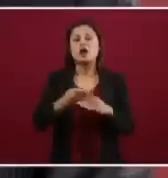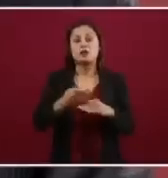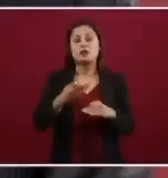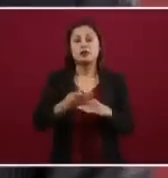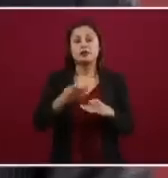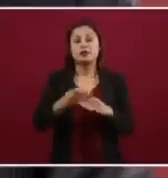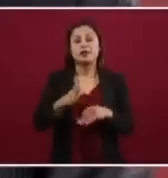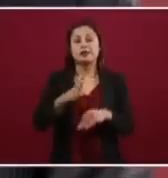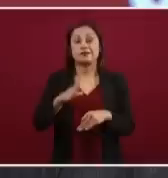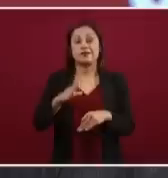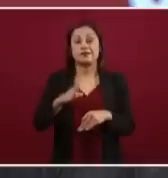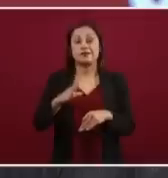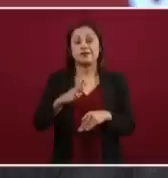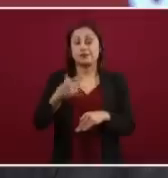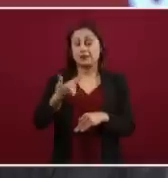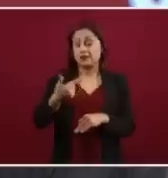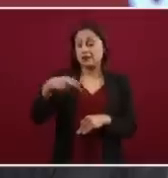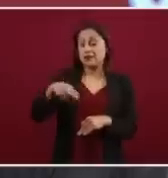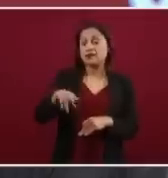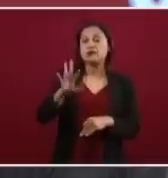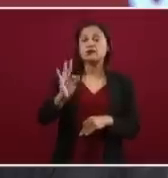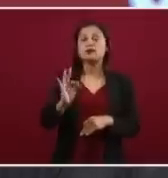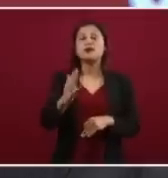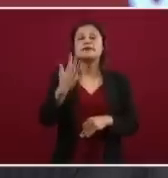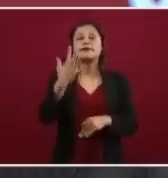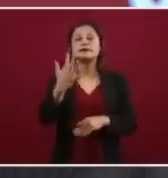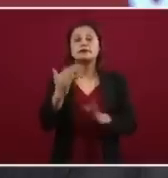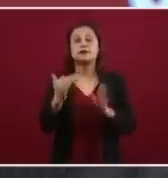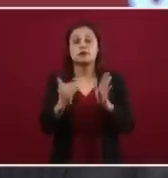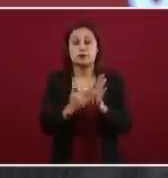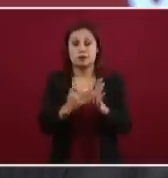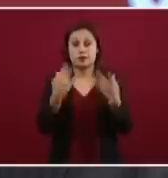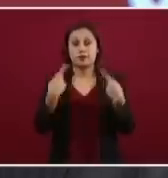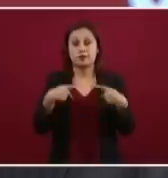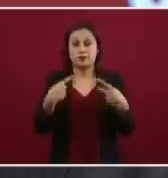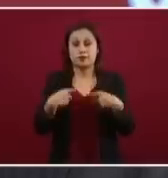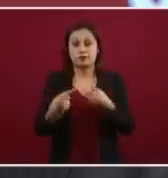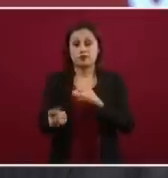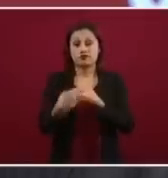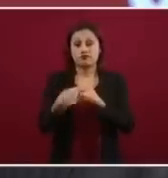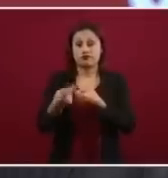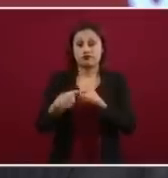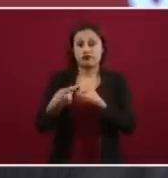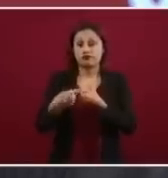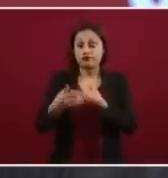75,000 elementos y van a ser 140,000.